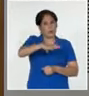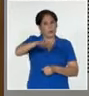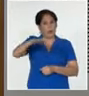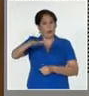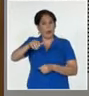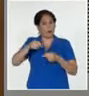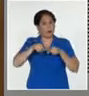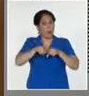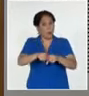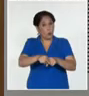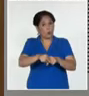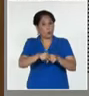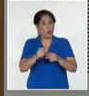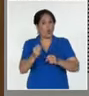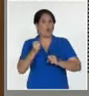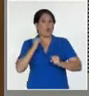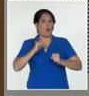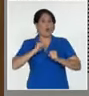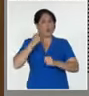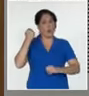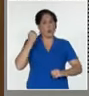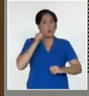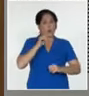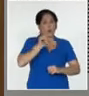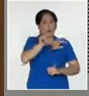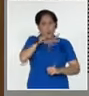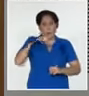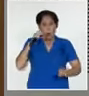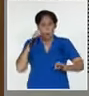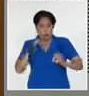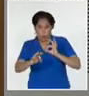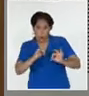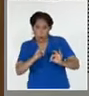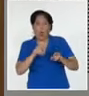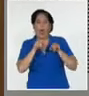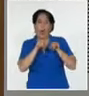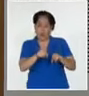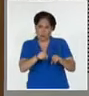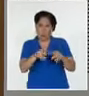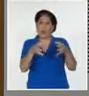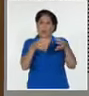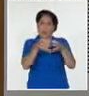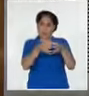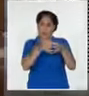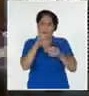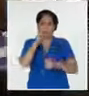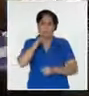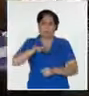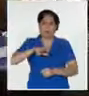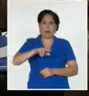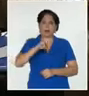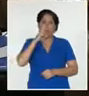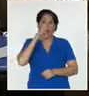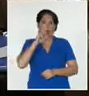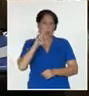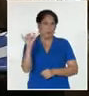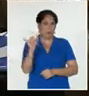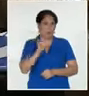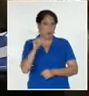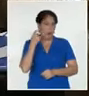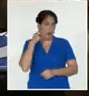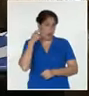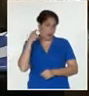las tropas guardafronteras en la vigilancia y protección de nuestras costas. En los últimos